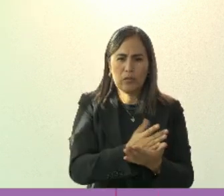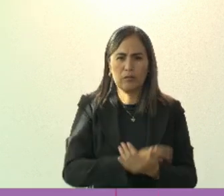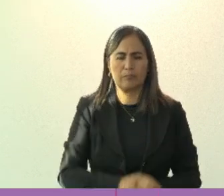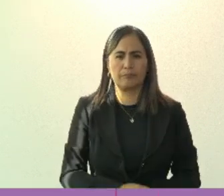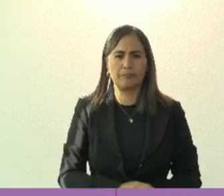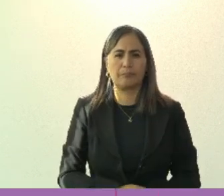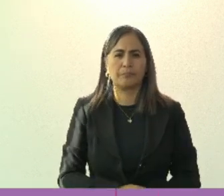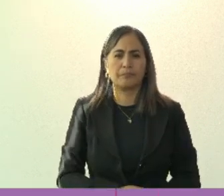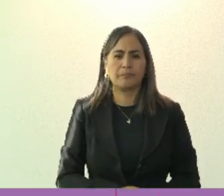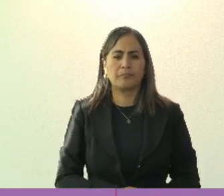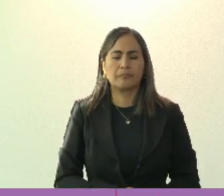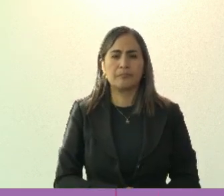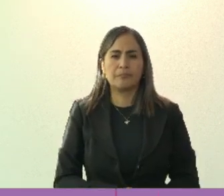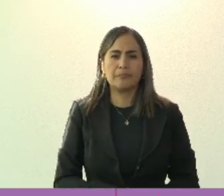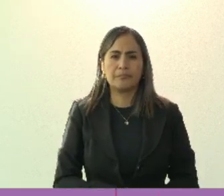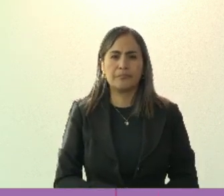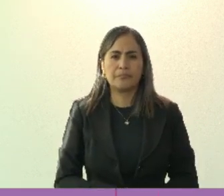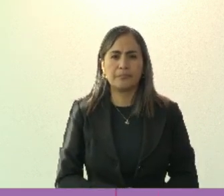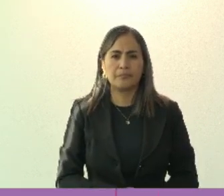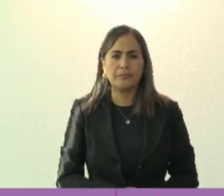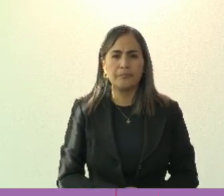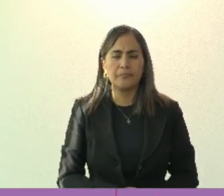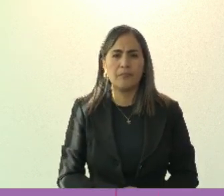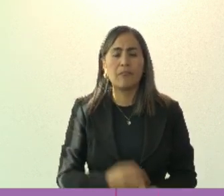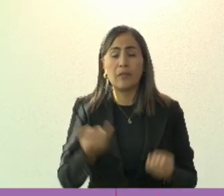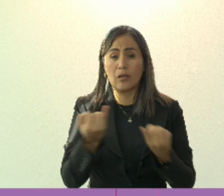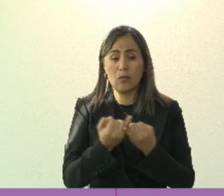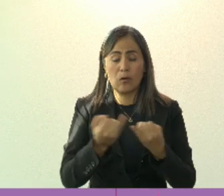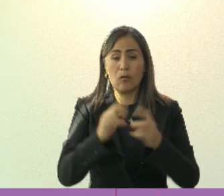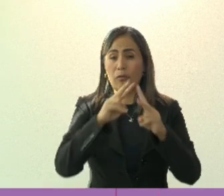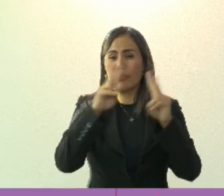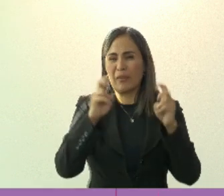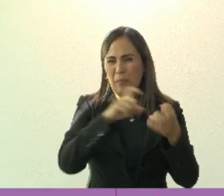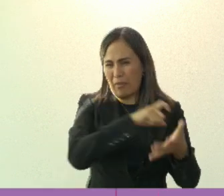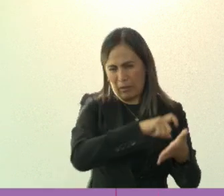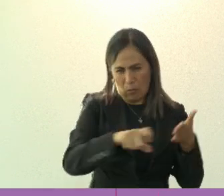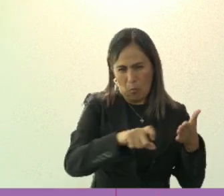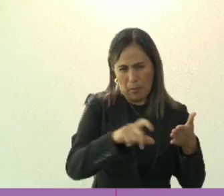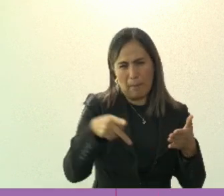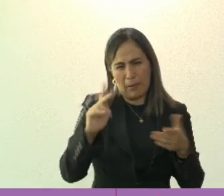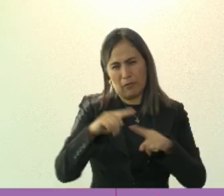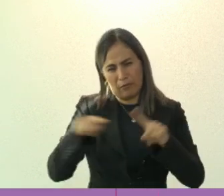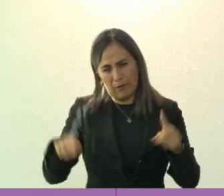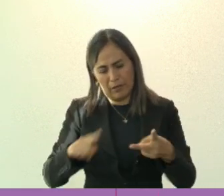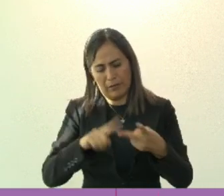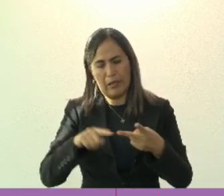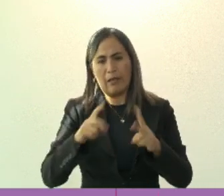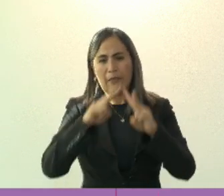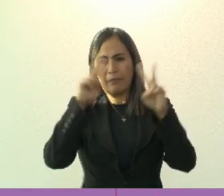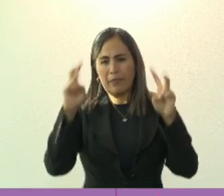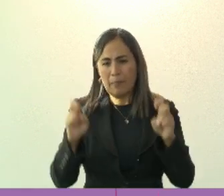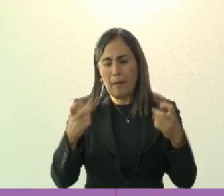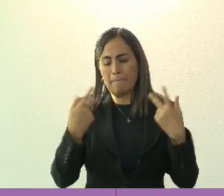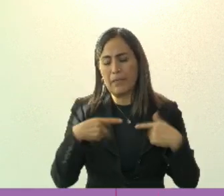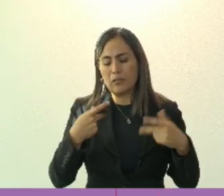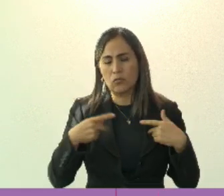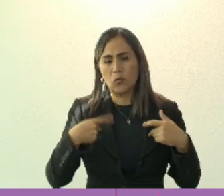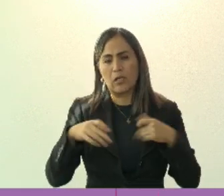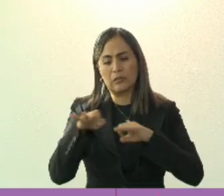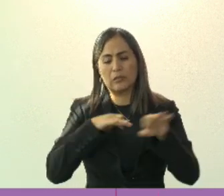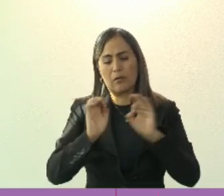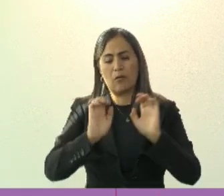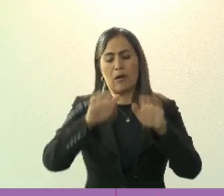de un acto. Y hablé de un tema de adquisiciones, pero si hablo de un tema de contratación de personal, ¿qué tendría que